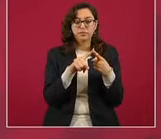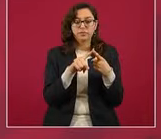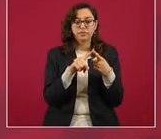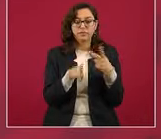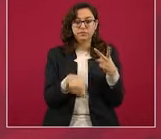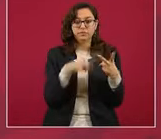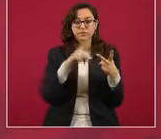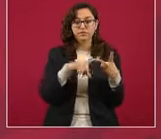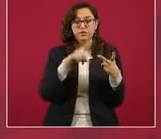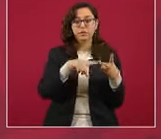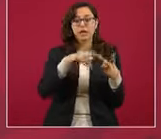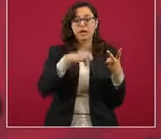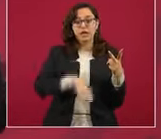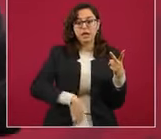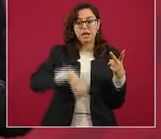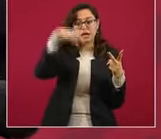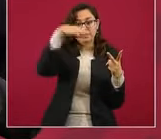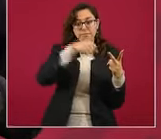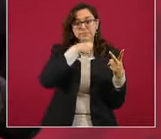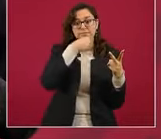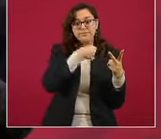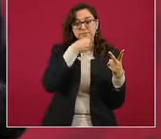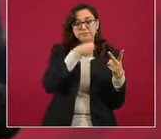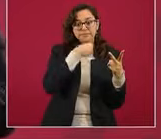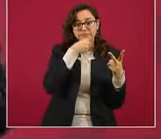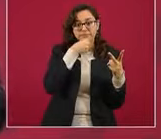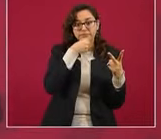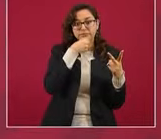los adultos mayores,